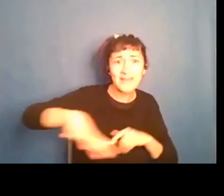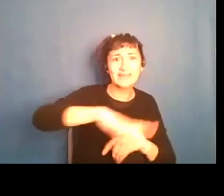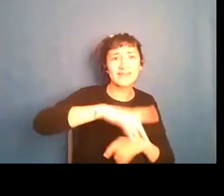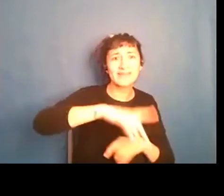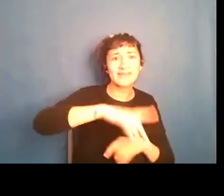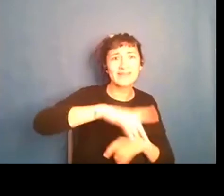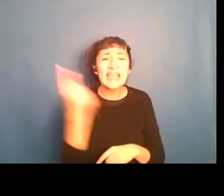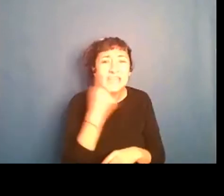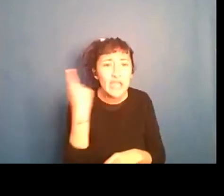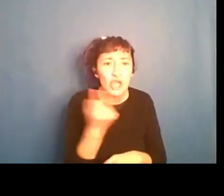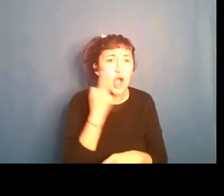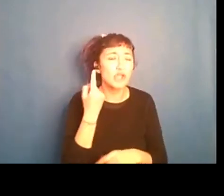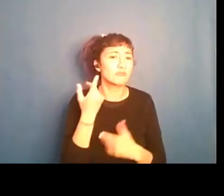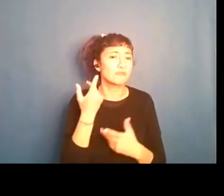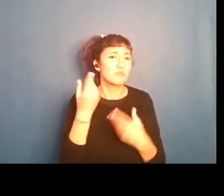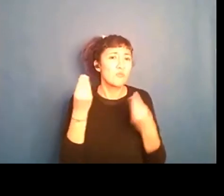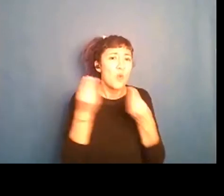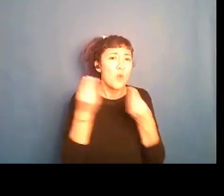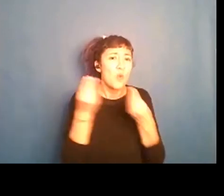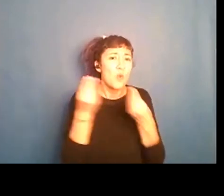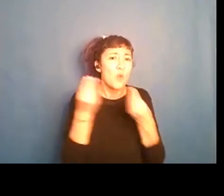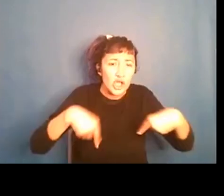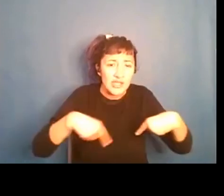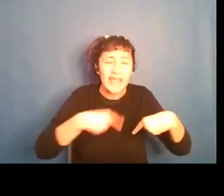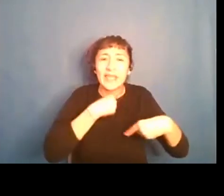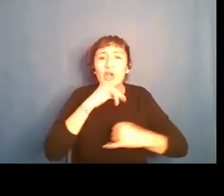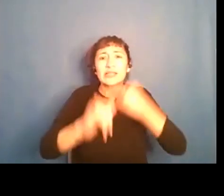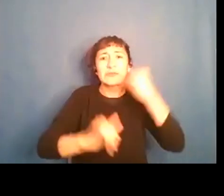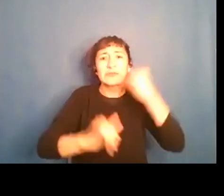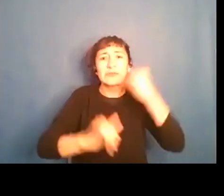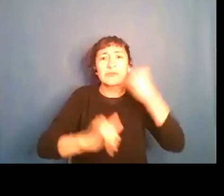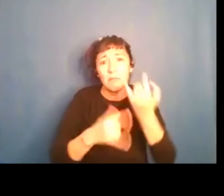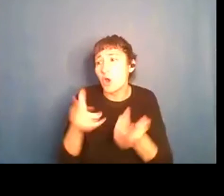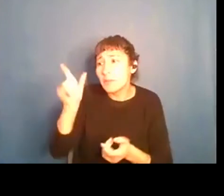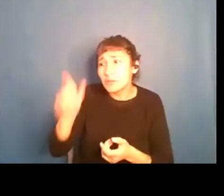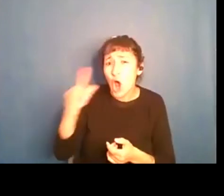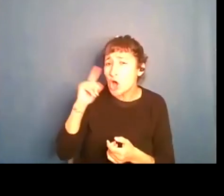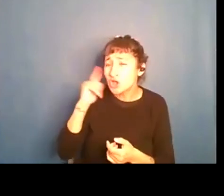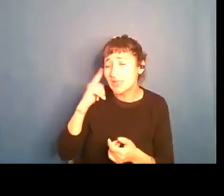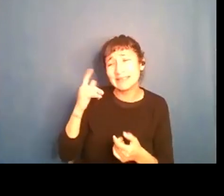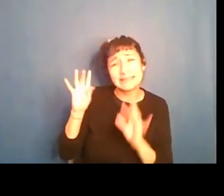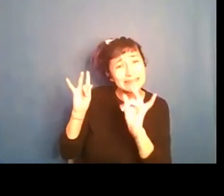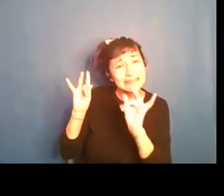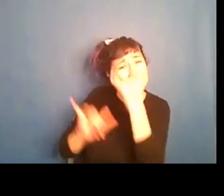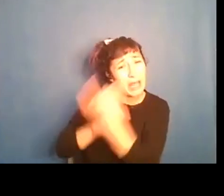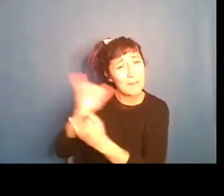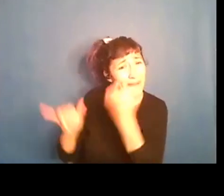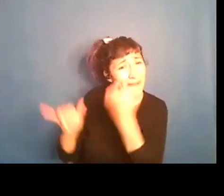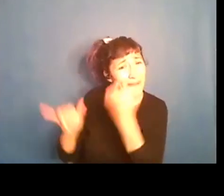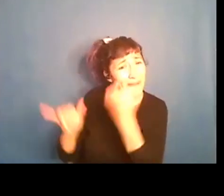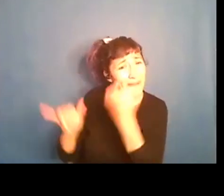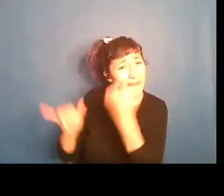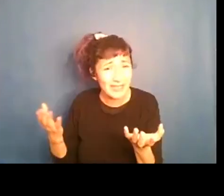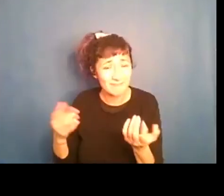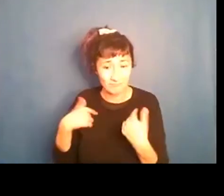idiomáticos. Hay un montón de factores que yo quisiera explicarles a una persona oyente y me es difícil. Me es difícil porque como persona sorda para